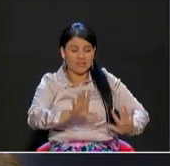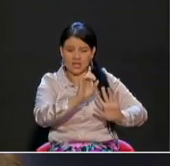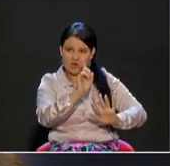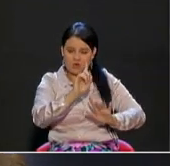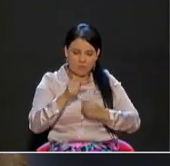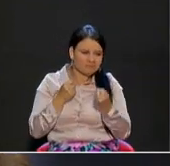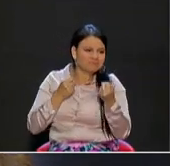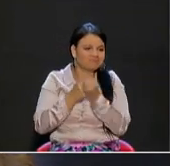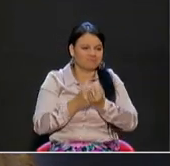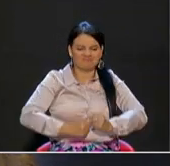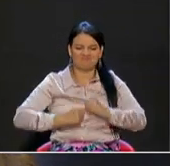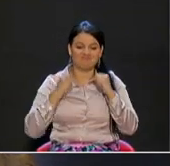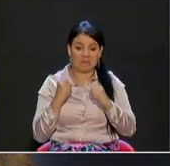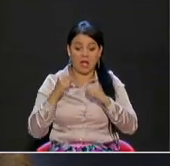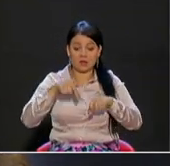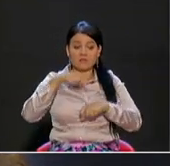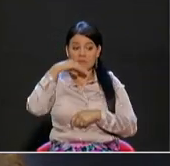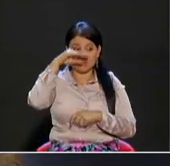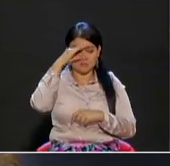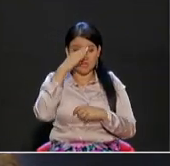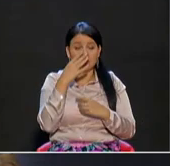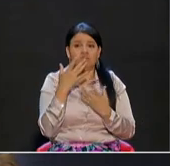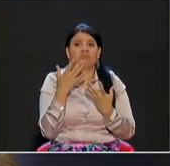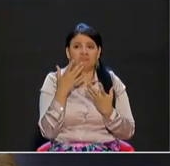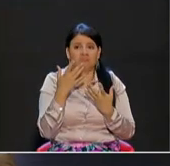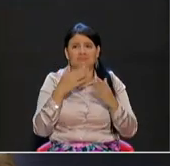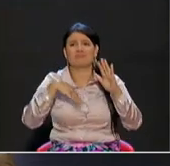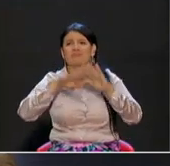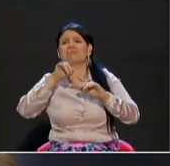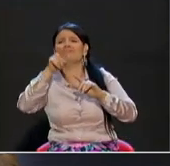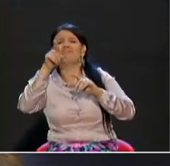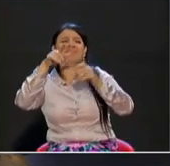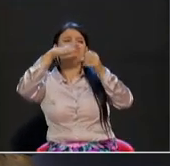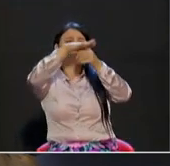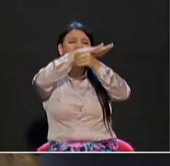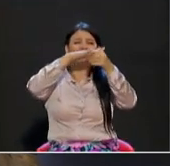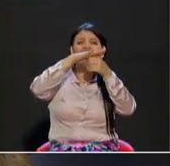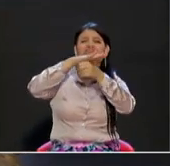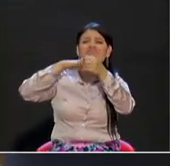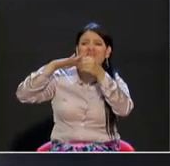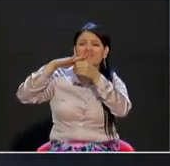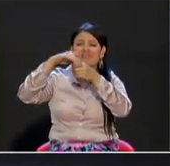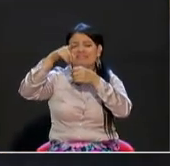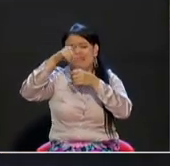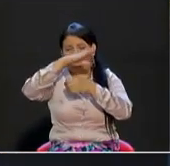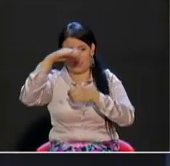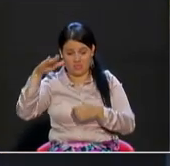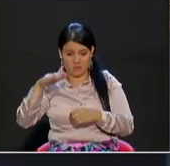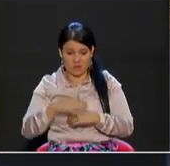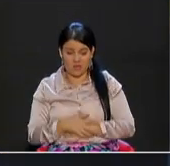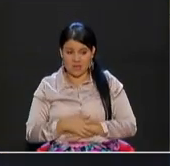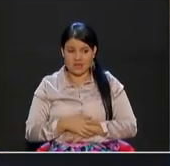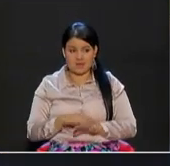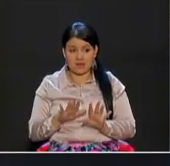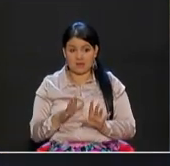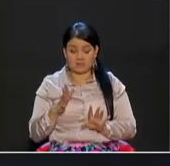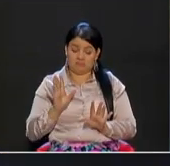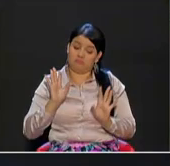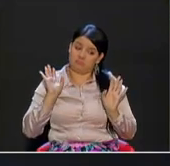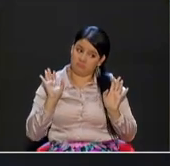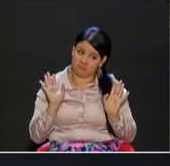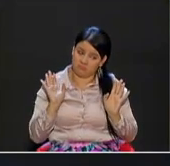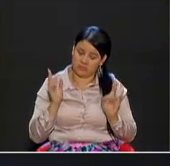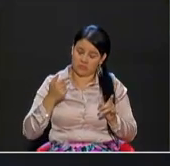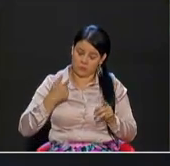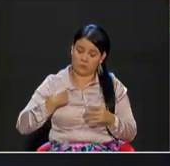sino en todas las subregiones de antioquia en lo que tiene que ver con la pregunta de manera concreta si me toca si